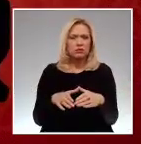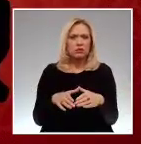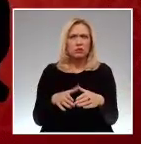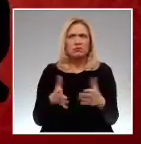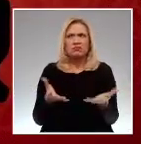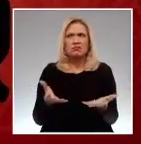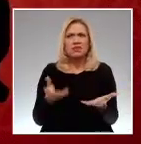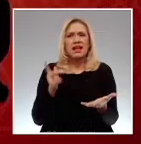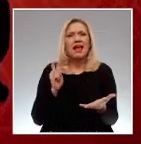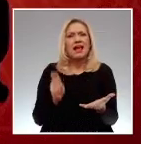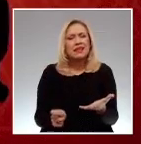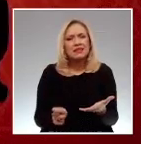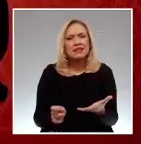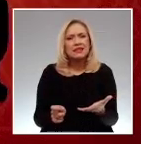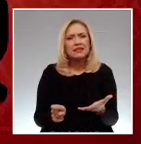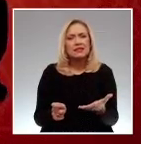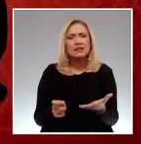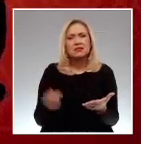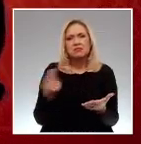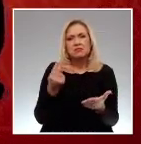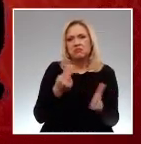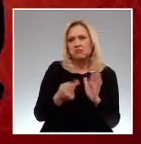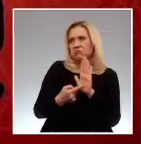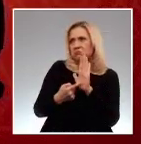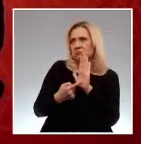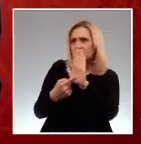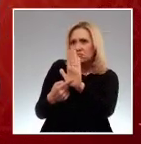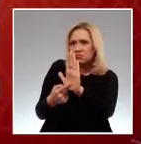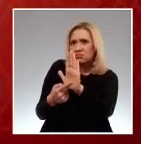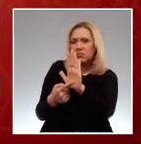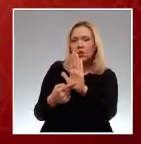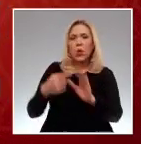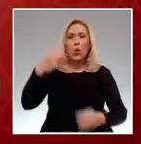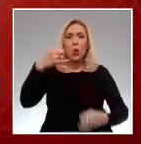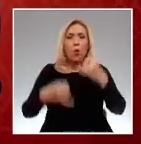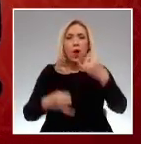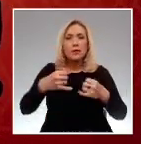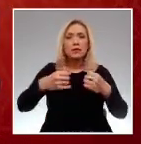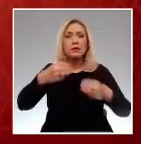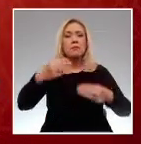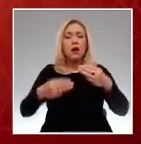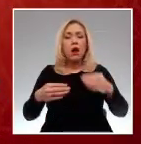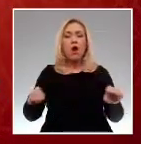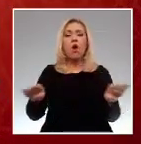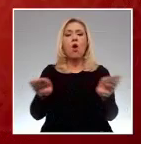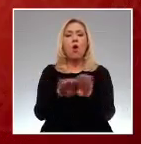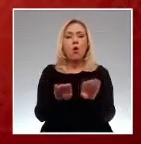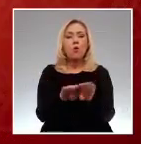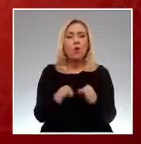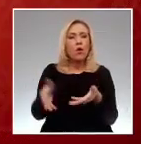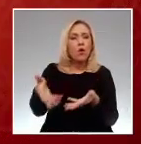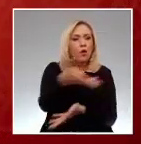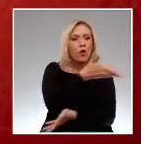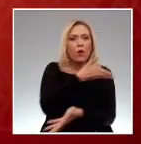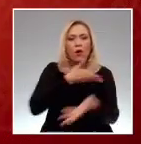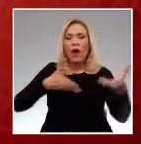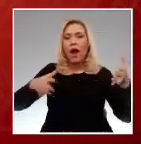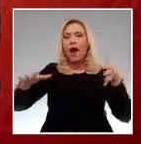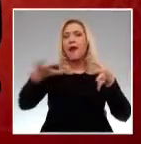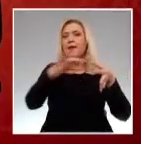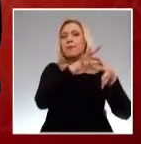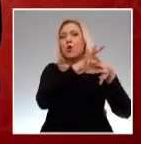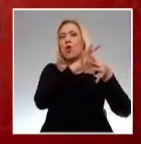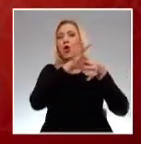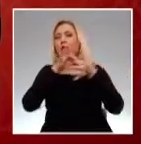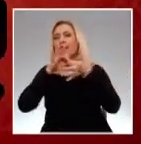que enseñemos a jueces y magistrados cómo convivir en armonía, de verdad, tener un buen